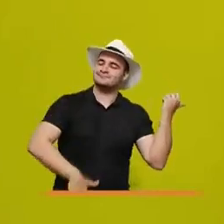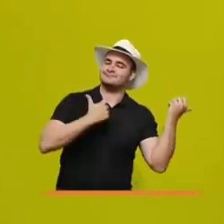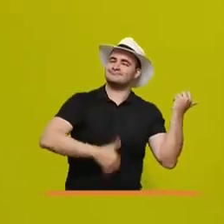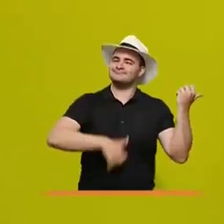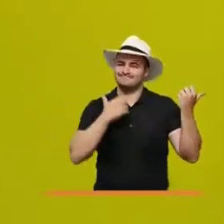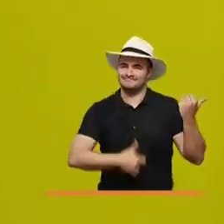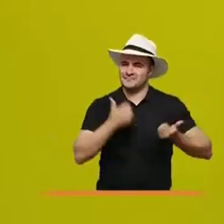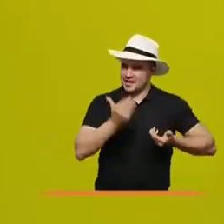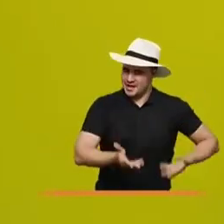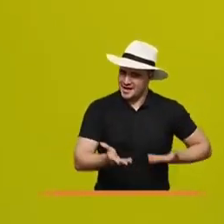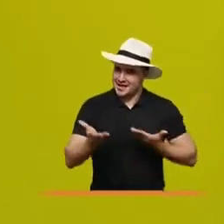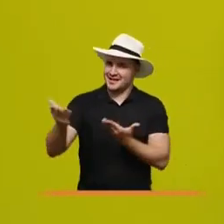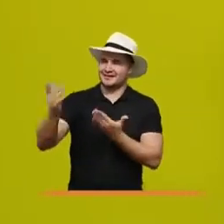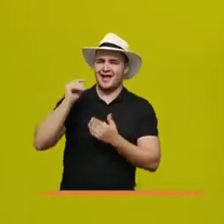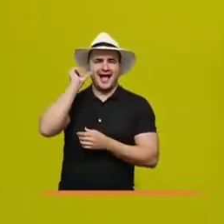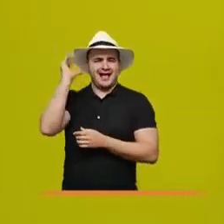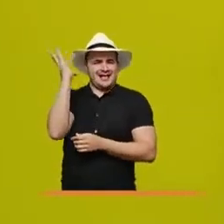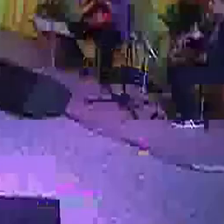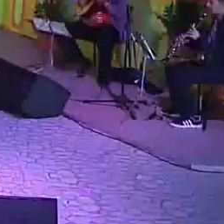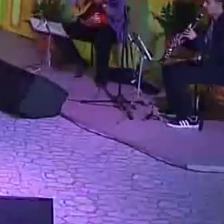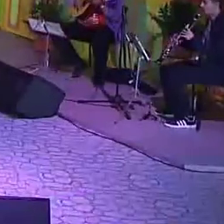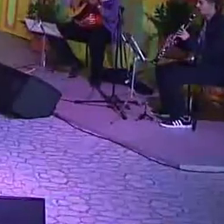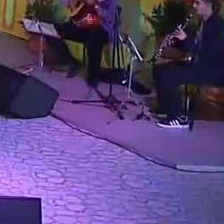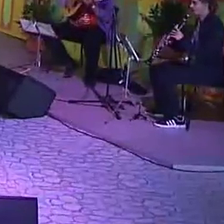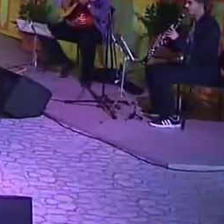a esa preciosa muchacha